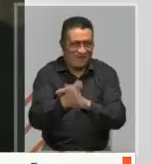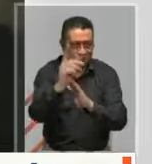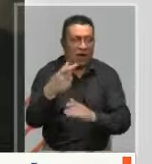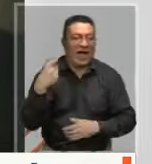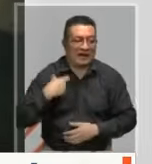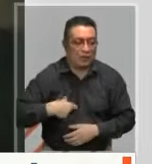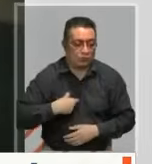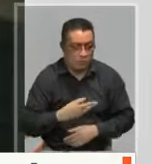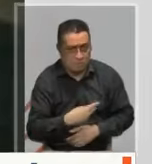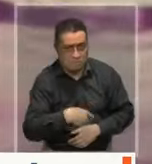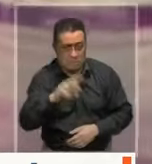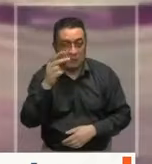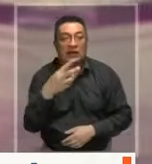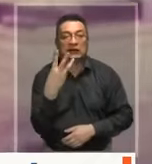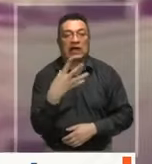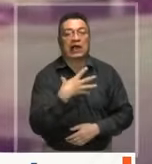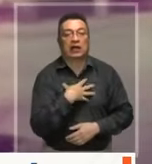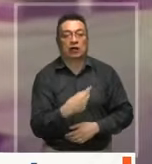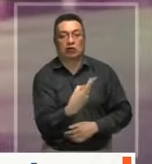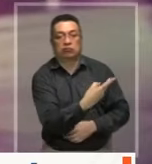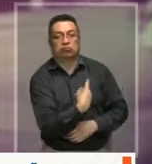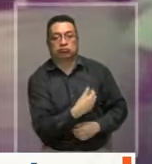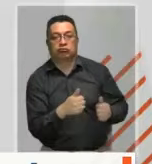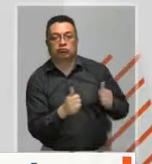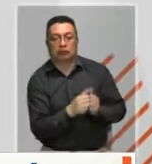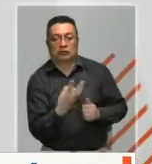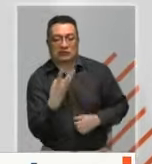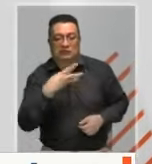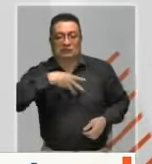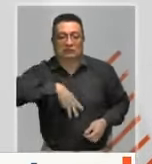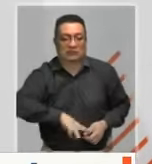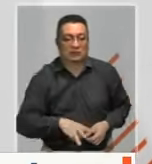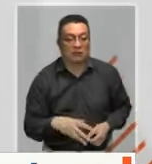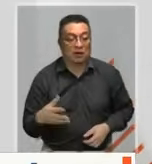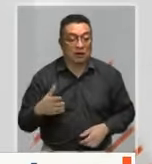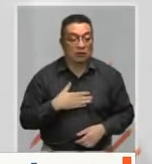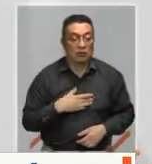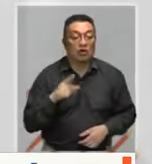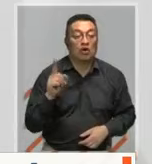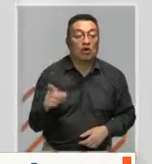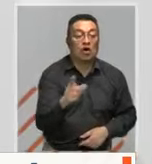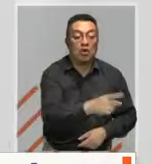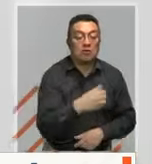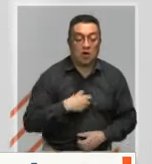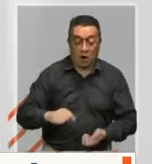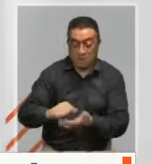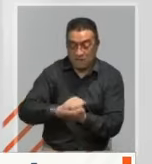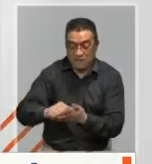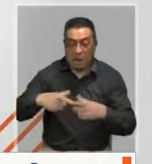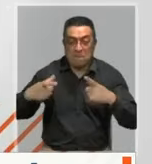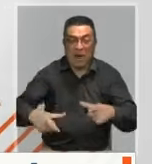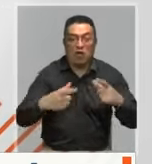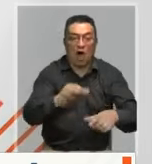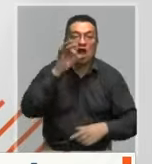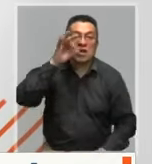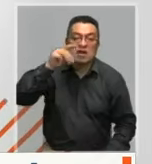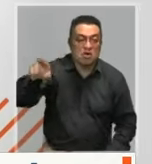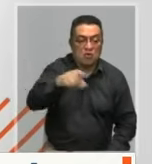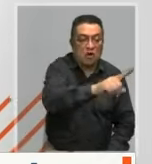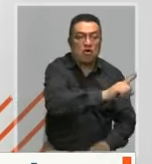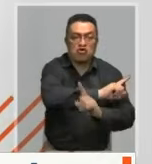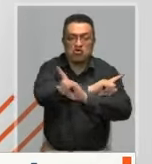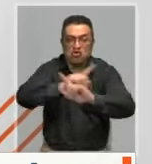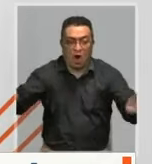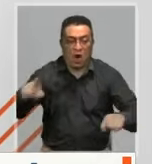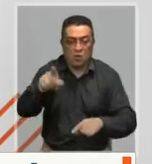y con quien tuvo 3 hijos. Ya ustedes no le van a estar lavando los platos a los ricos. Ustedes van a